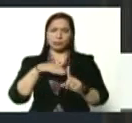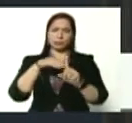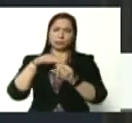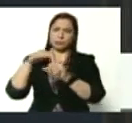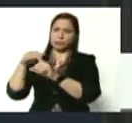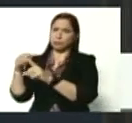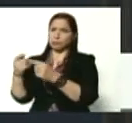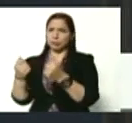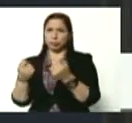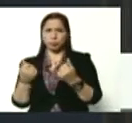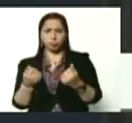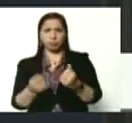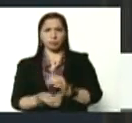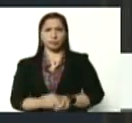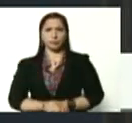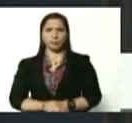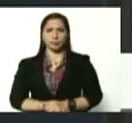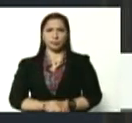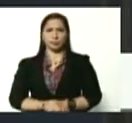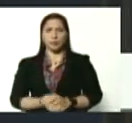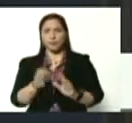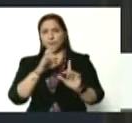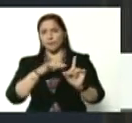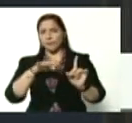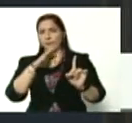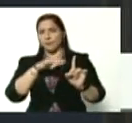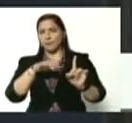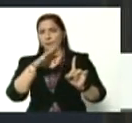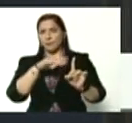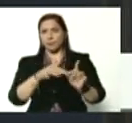financiero de manipulación